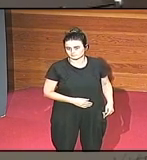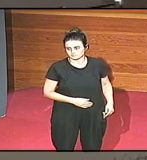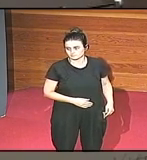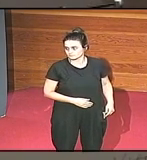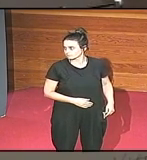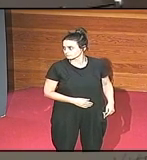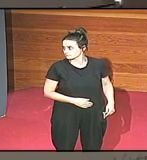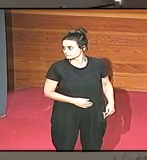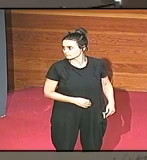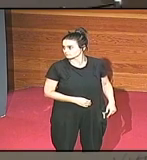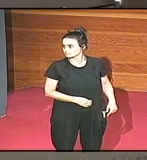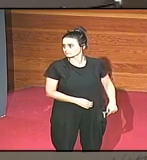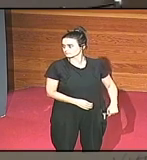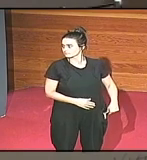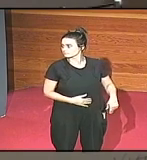est.